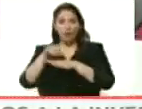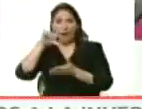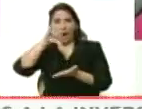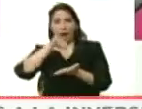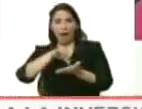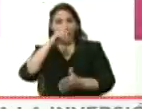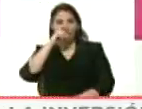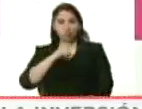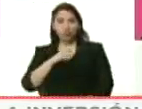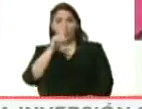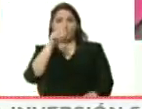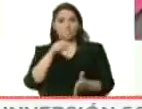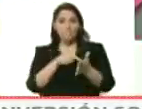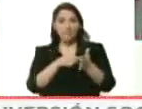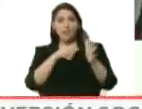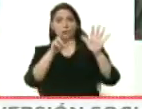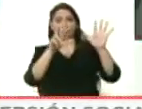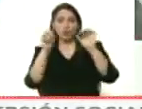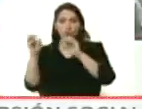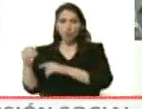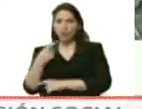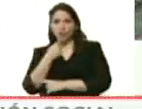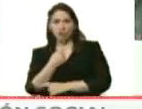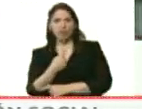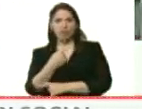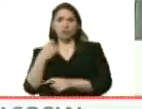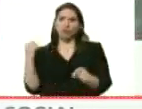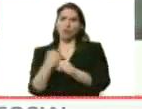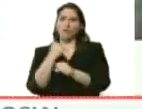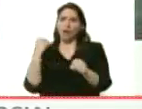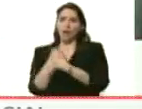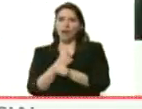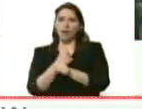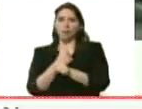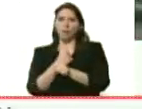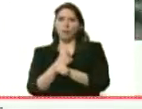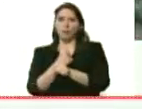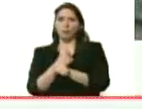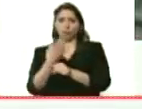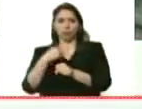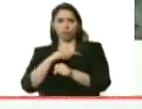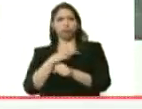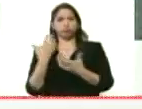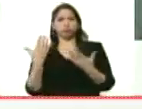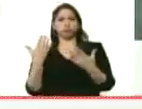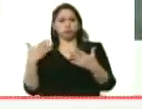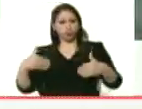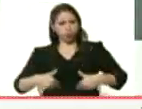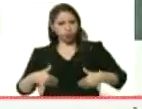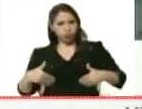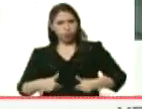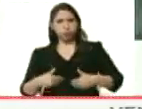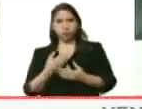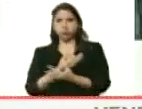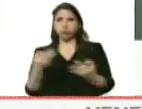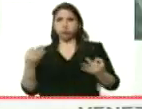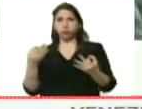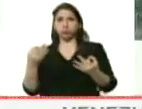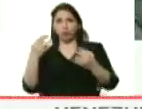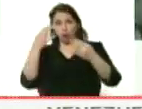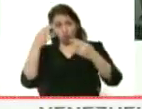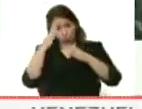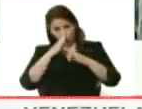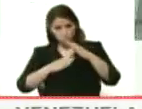en la que expresaba: trabajemos pues con perseverancia y rectas intenciones en esta noble